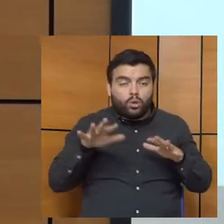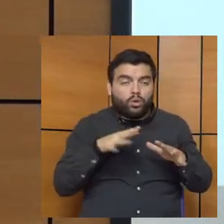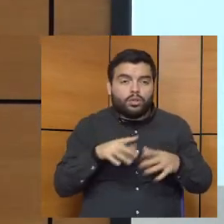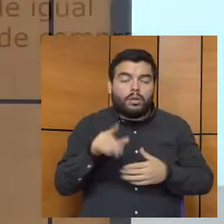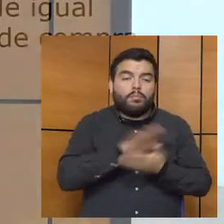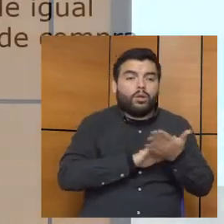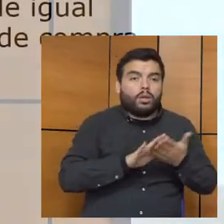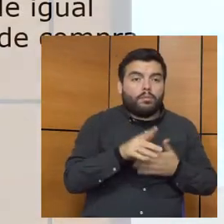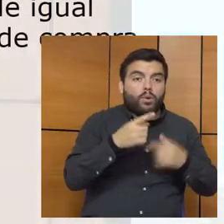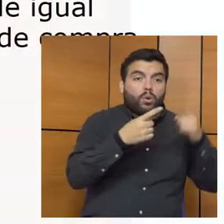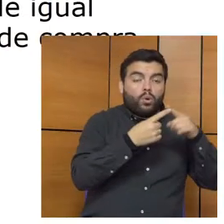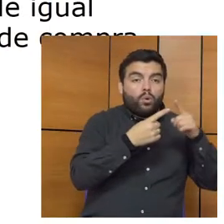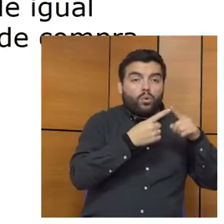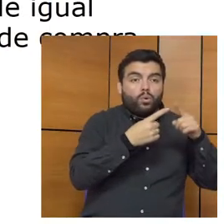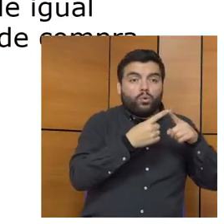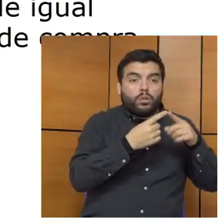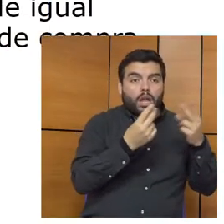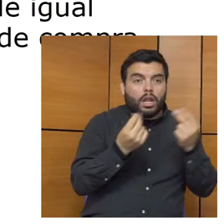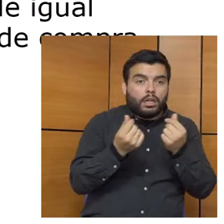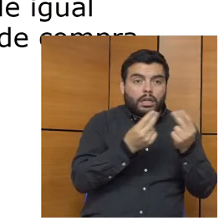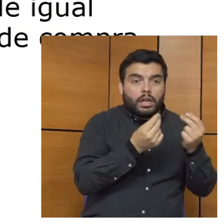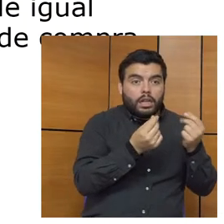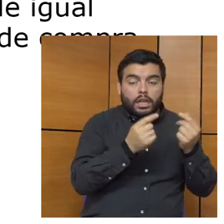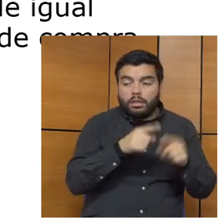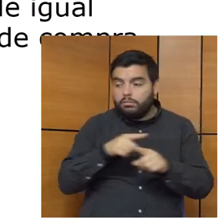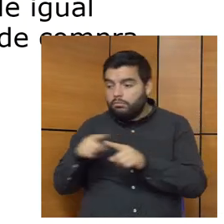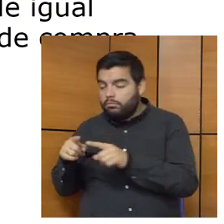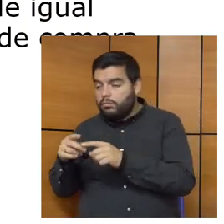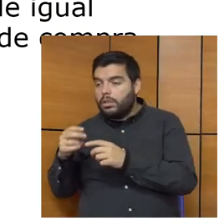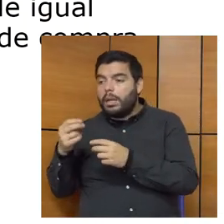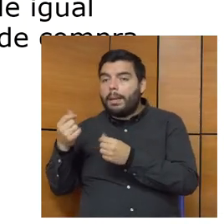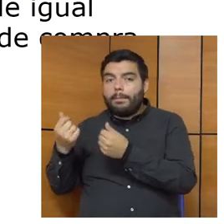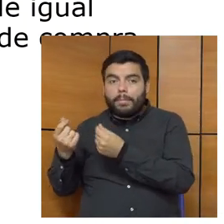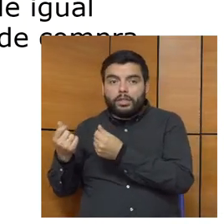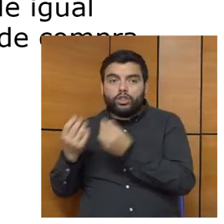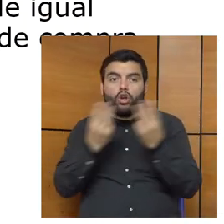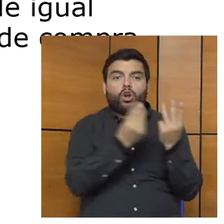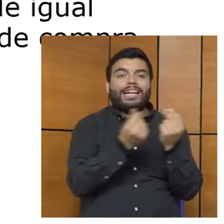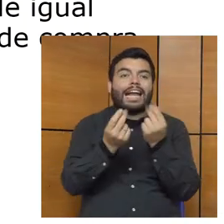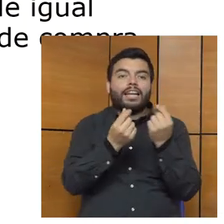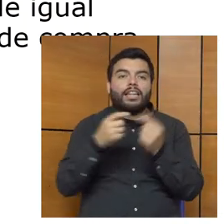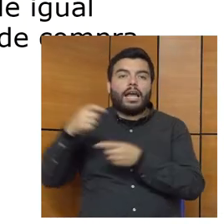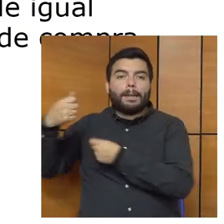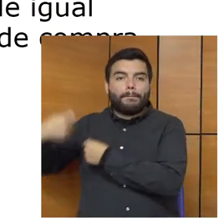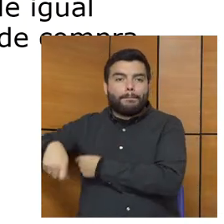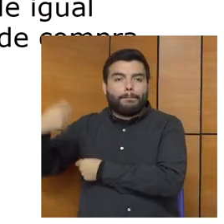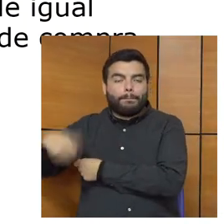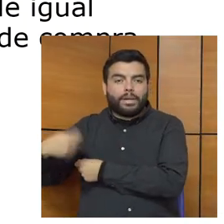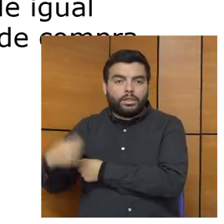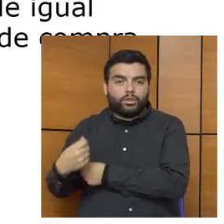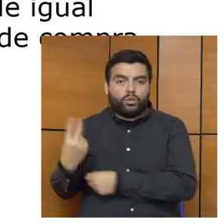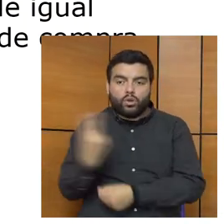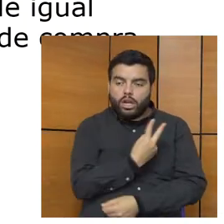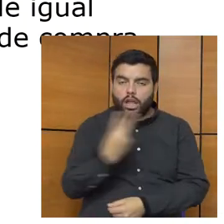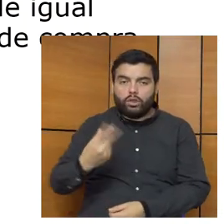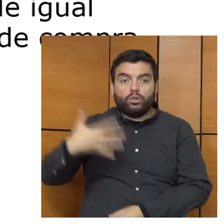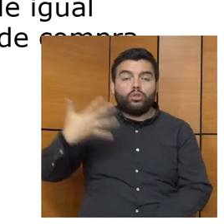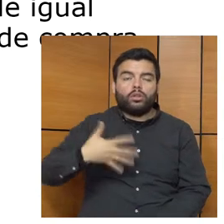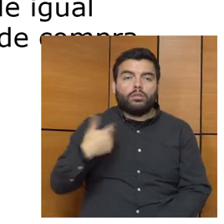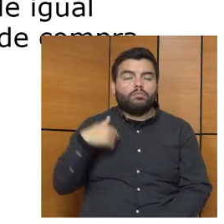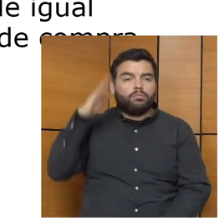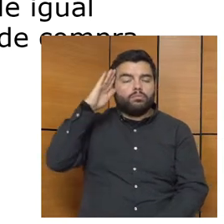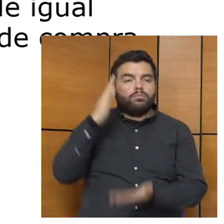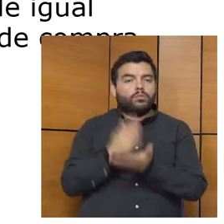un lado, por la calidad, y por un lado, por el precio. Y según este modelo, las dos cosas pesan lo mismo. Son igual de importantes. Entonces uno podría tomar una